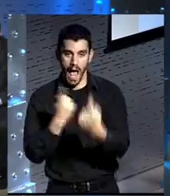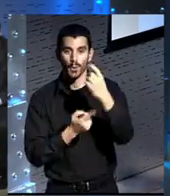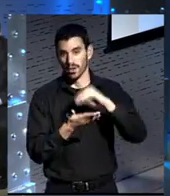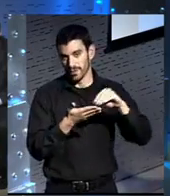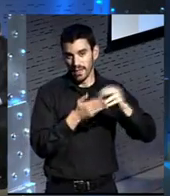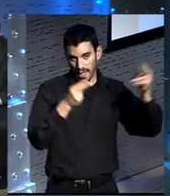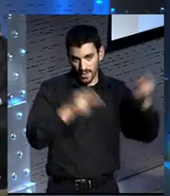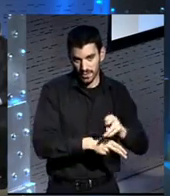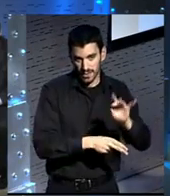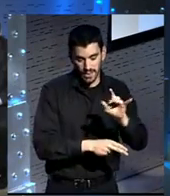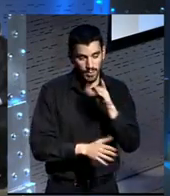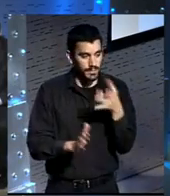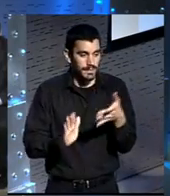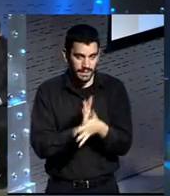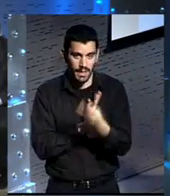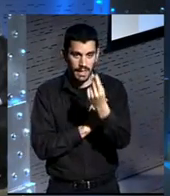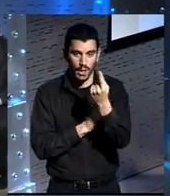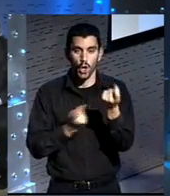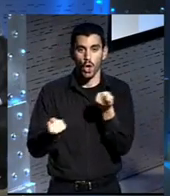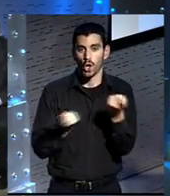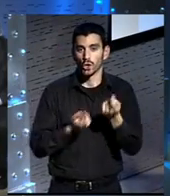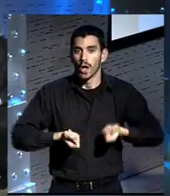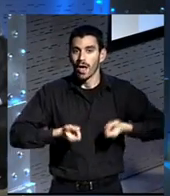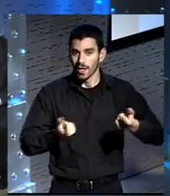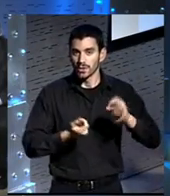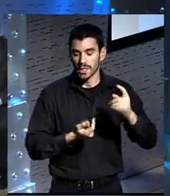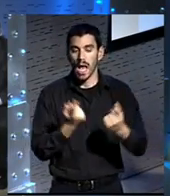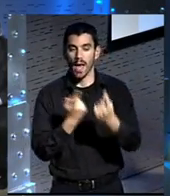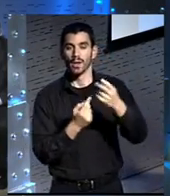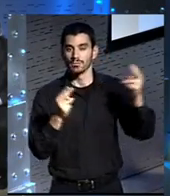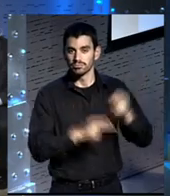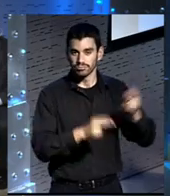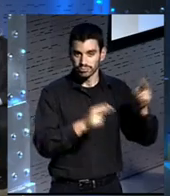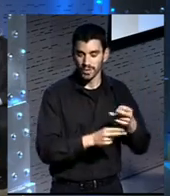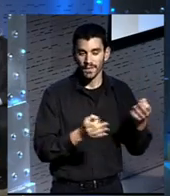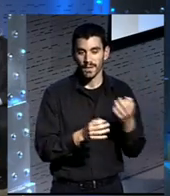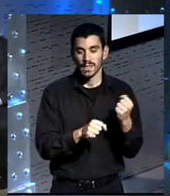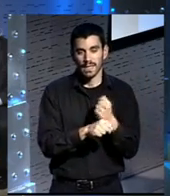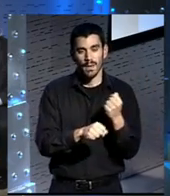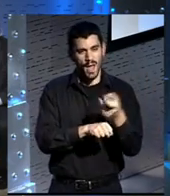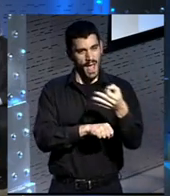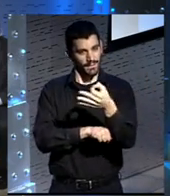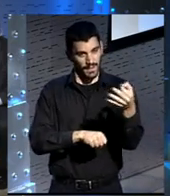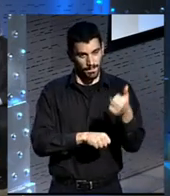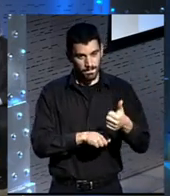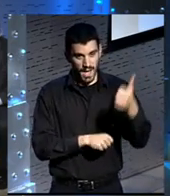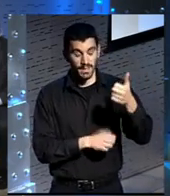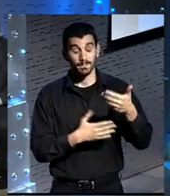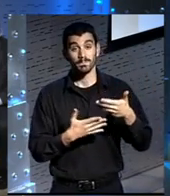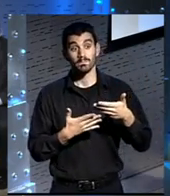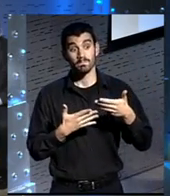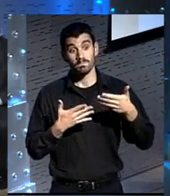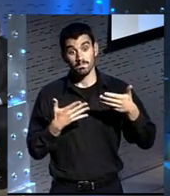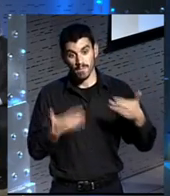de la racionalización y de la mayor eficiencia que necesita el sector en este momento. Dicho eso,